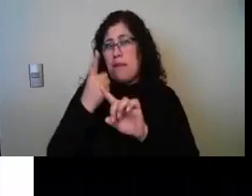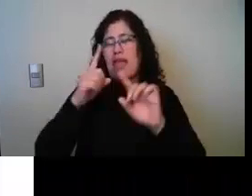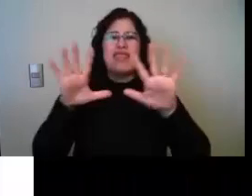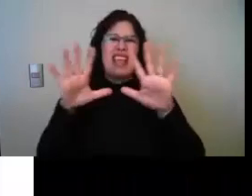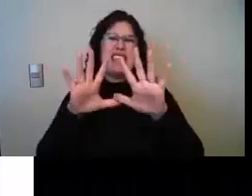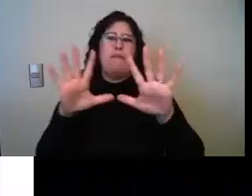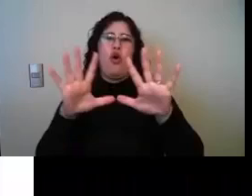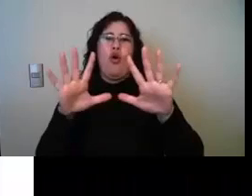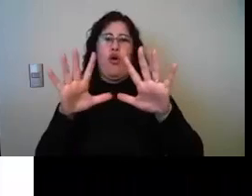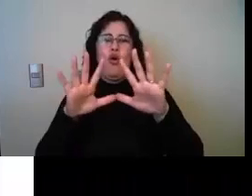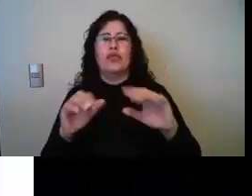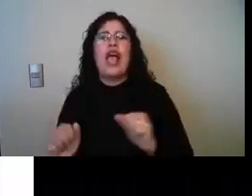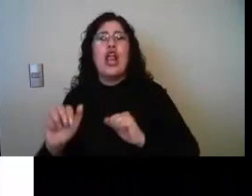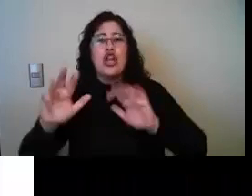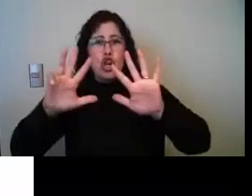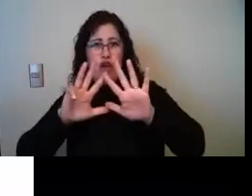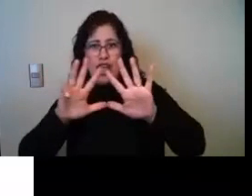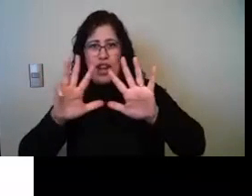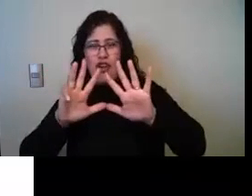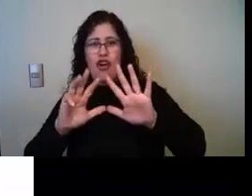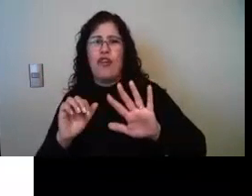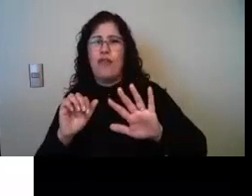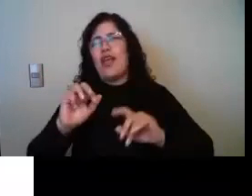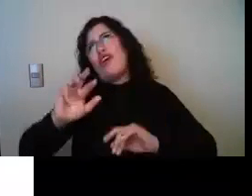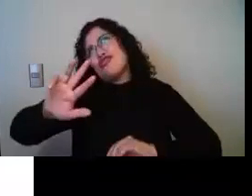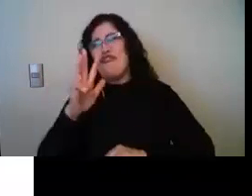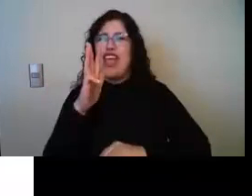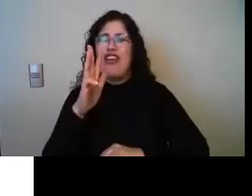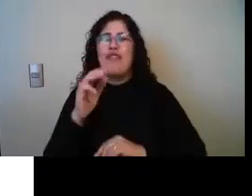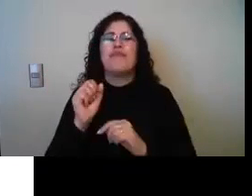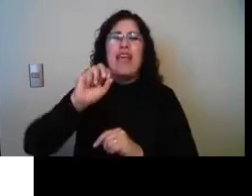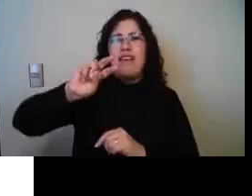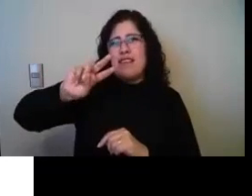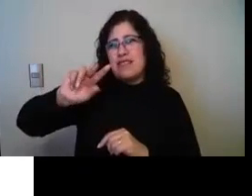el noveno y el séptimo par craneano, es decir, vago,